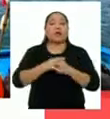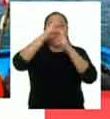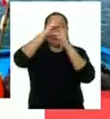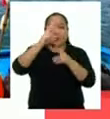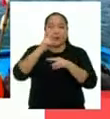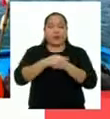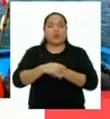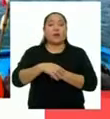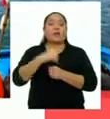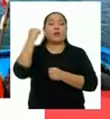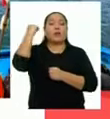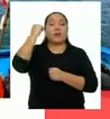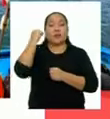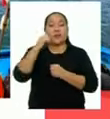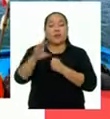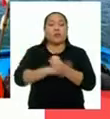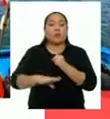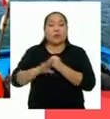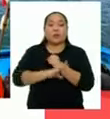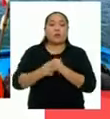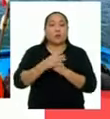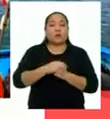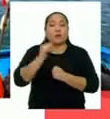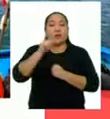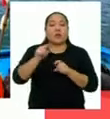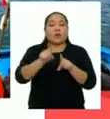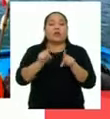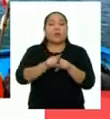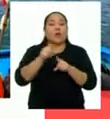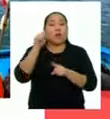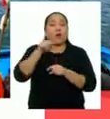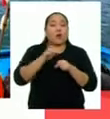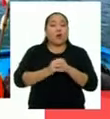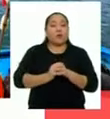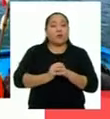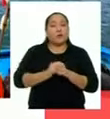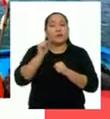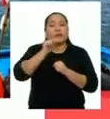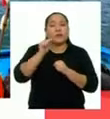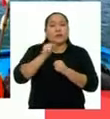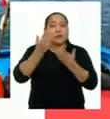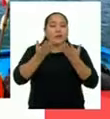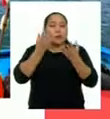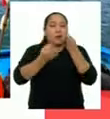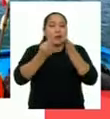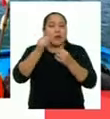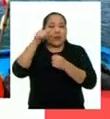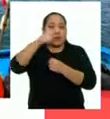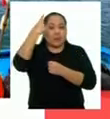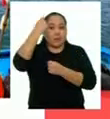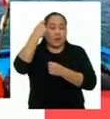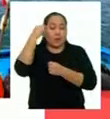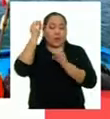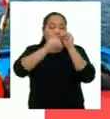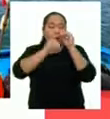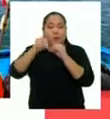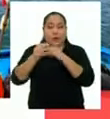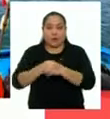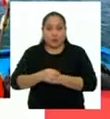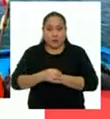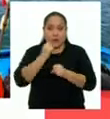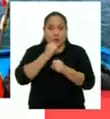laborales fundamentales y el acceso a la protección social con ingresos justos. Para ello, a través de dicha política, hemos establecido lineamientos para